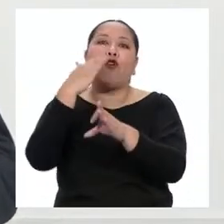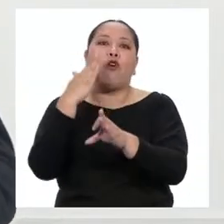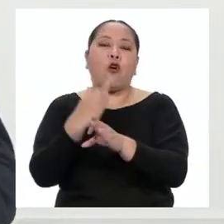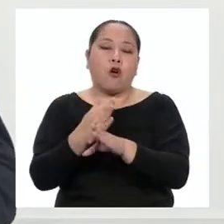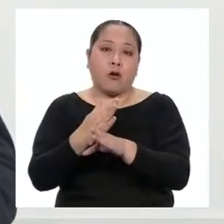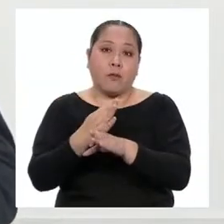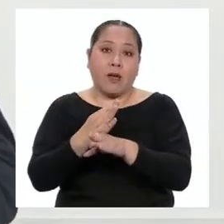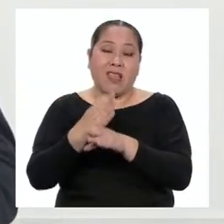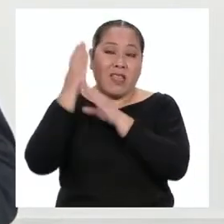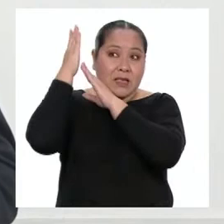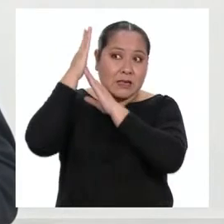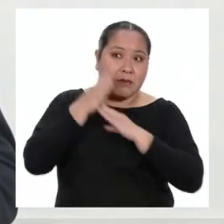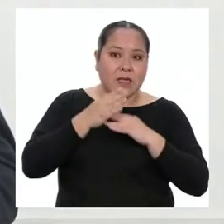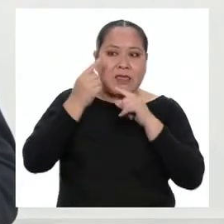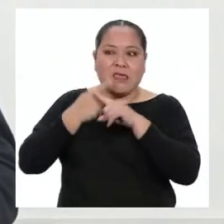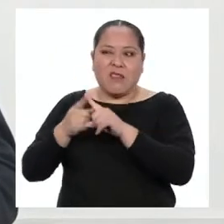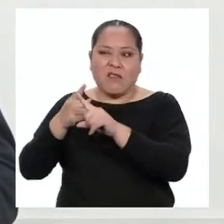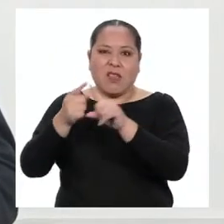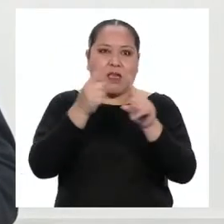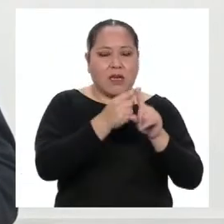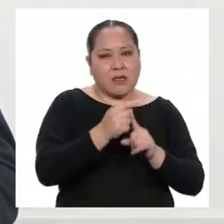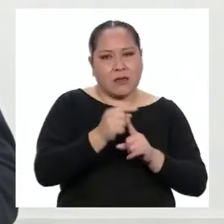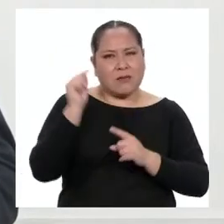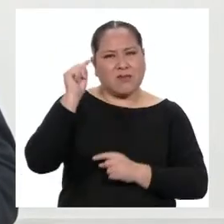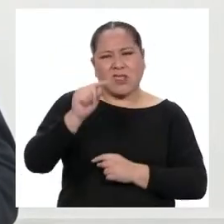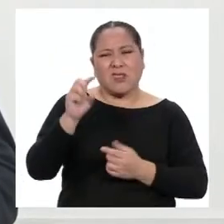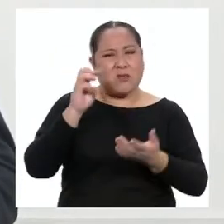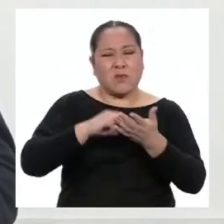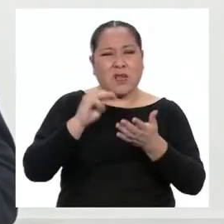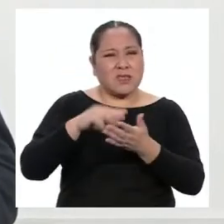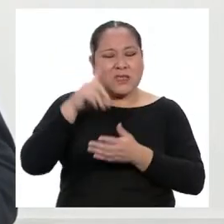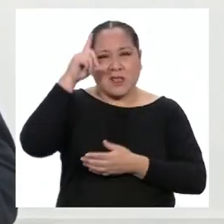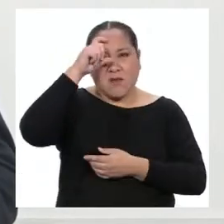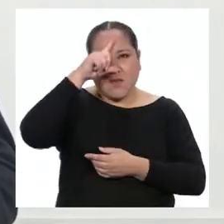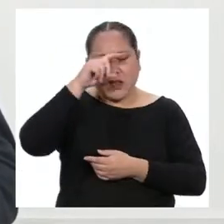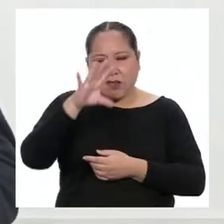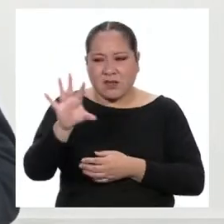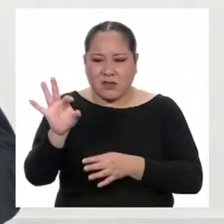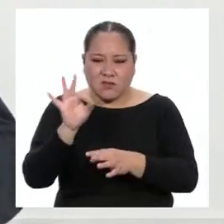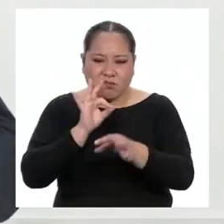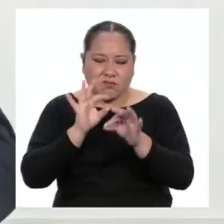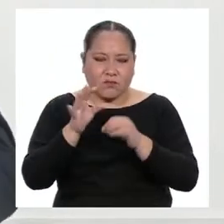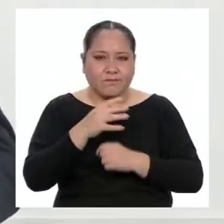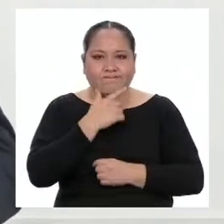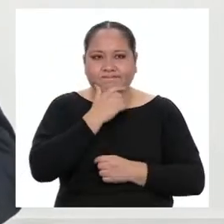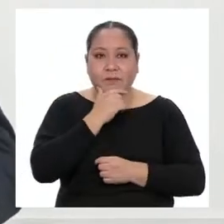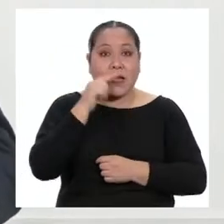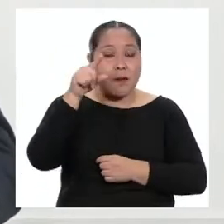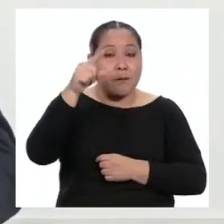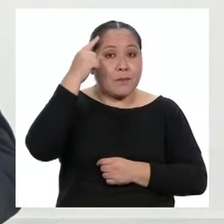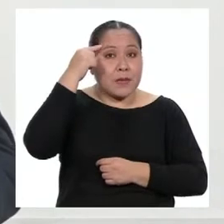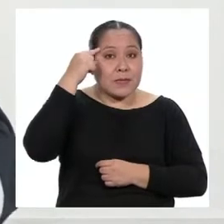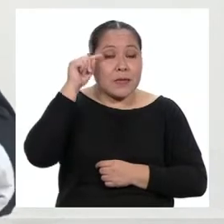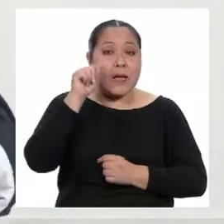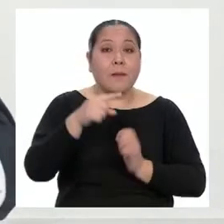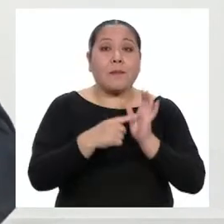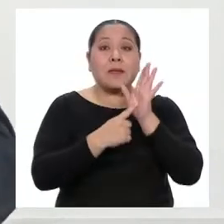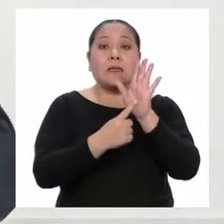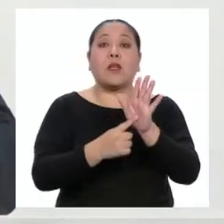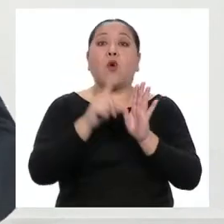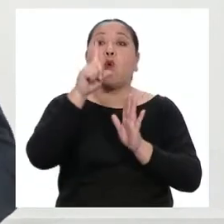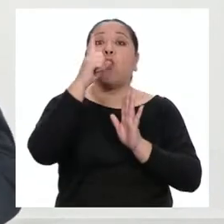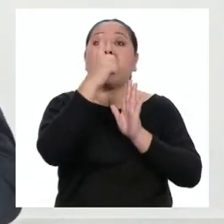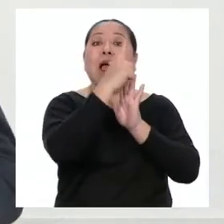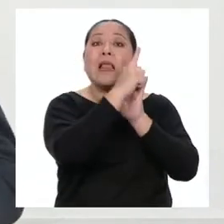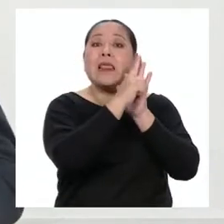diferente forma y nos será más complicado procesar esa información. ¿Qué te parece si presentamos una